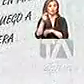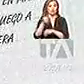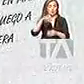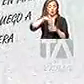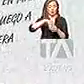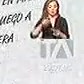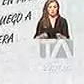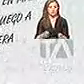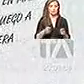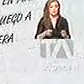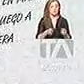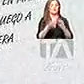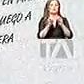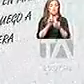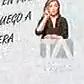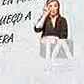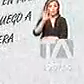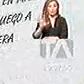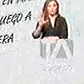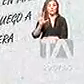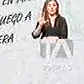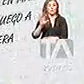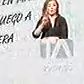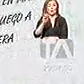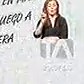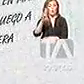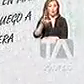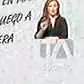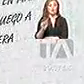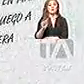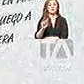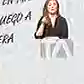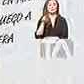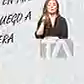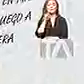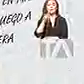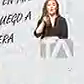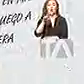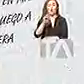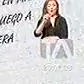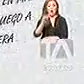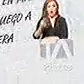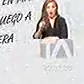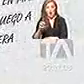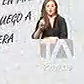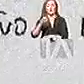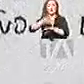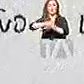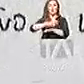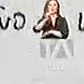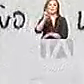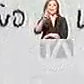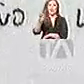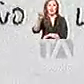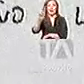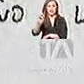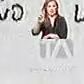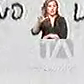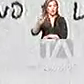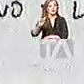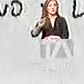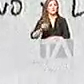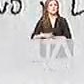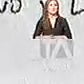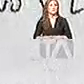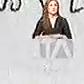fueron entregados a Alianza País, Galo Mora, en manos de Paulina Proaño y luego a Rolando Carrera. Y sí, parte de